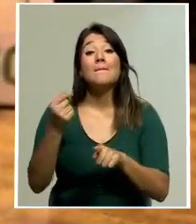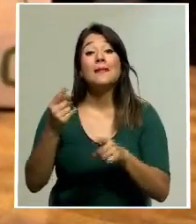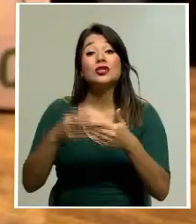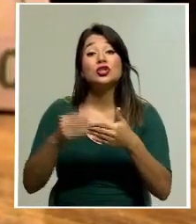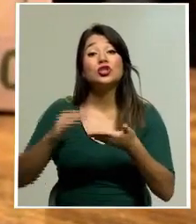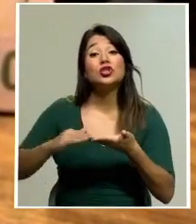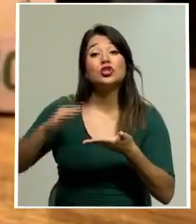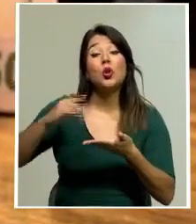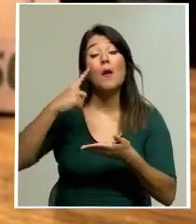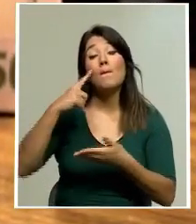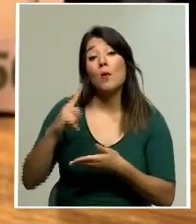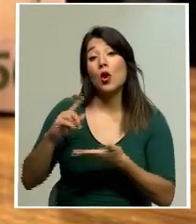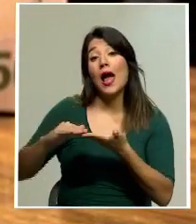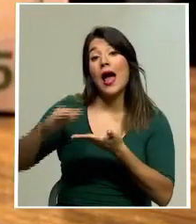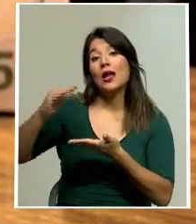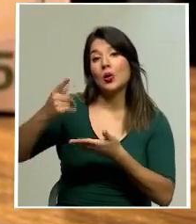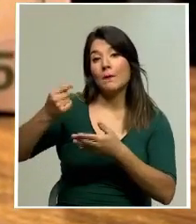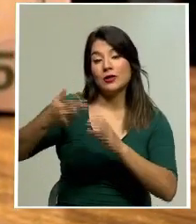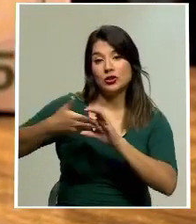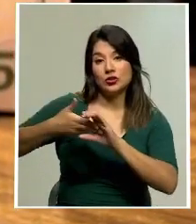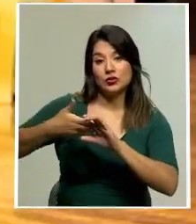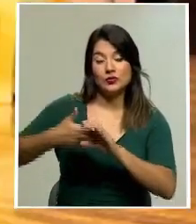de los hidrocarburos.